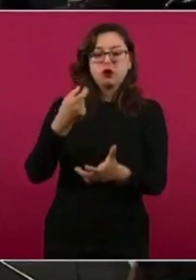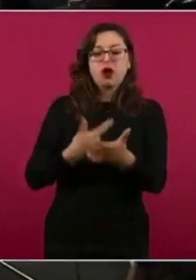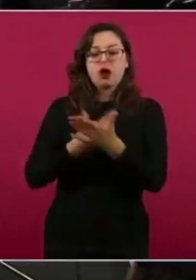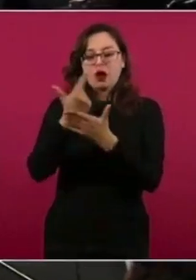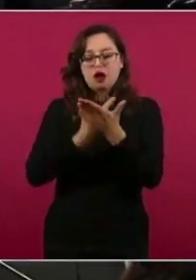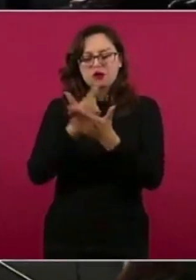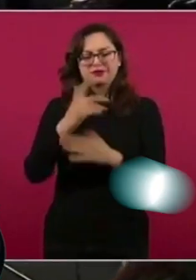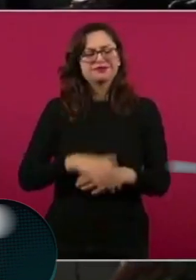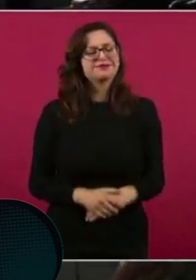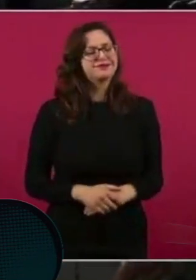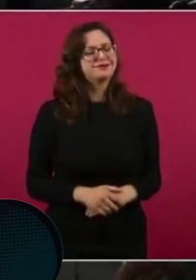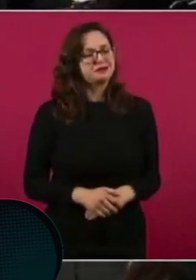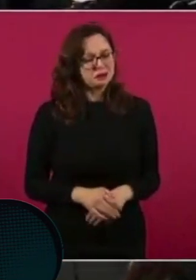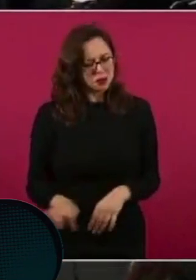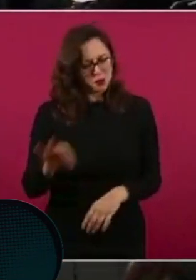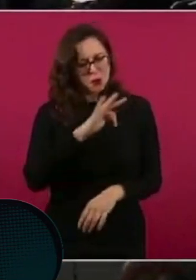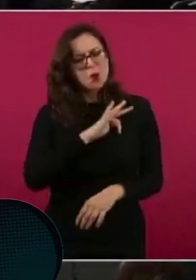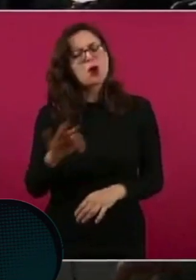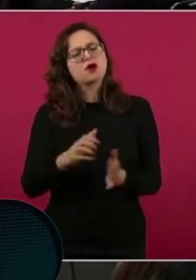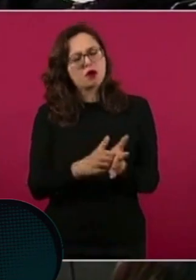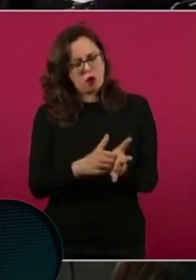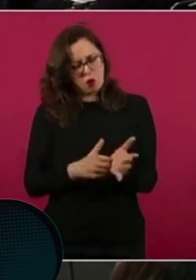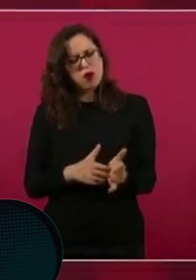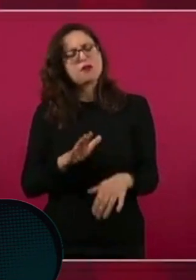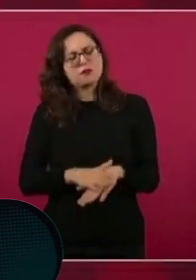Sí hay siempre